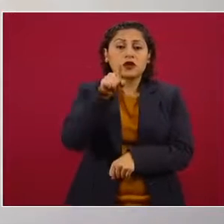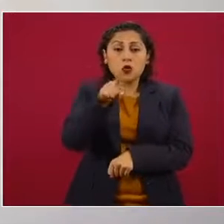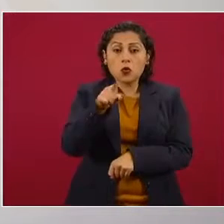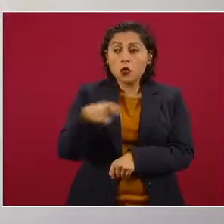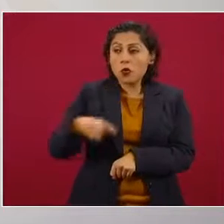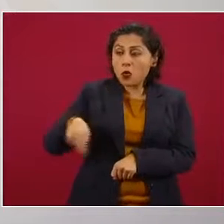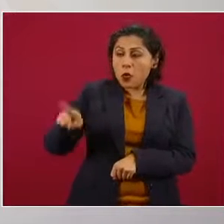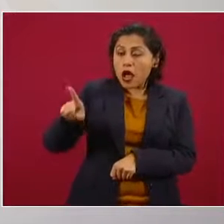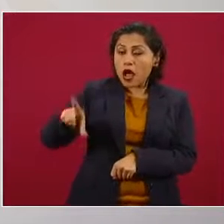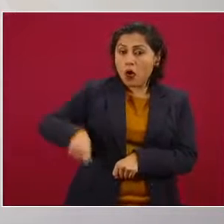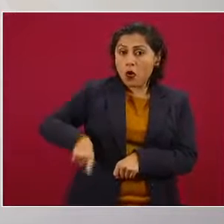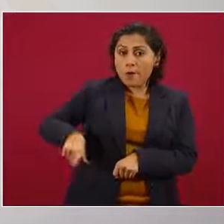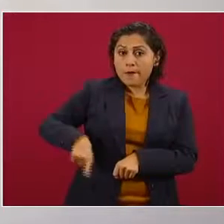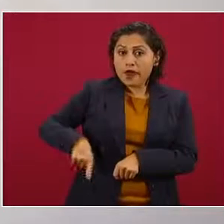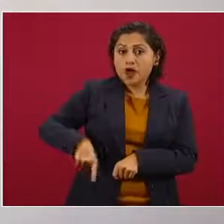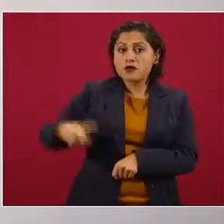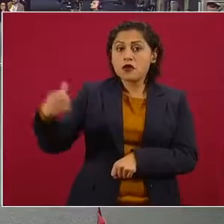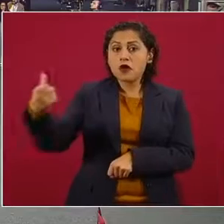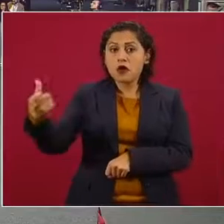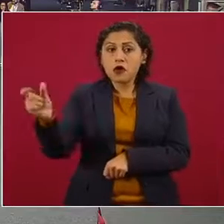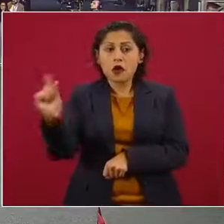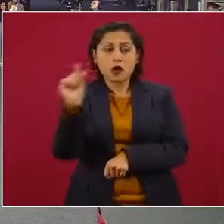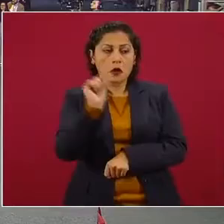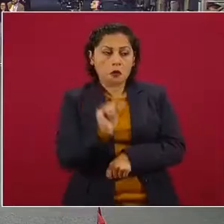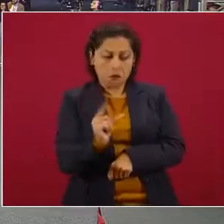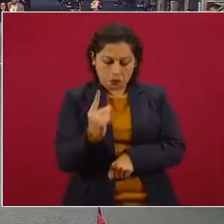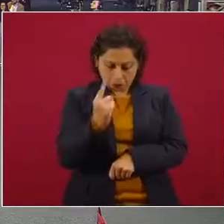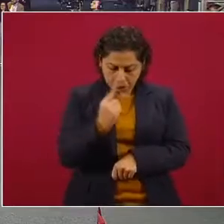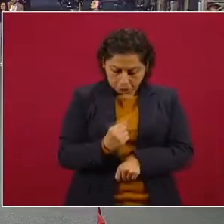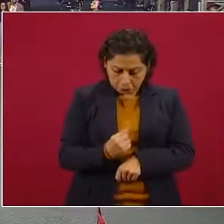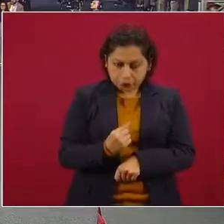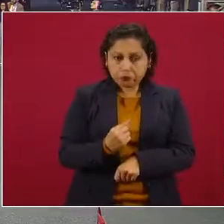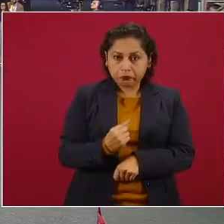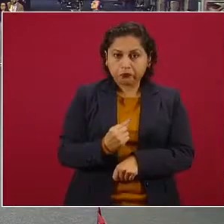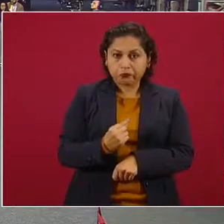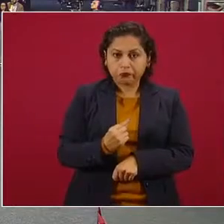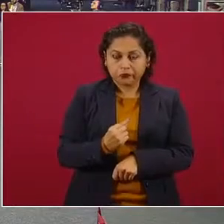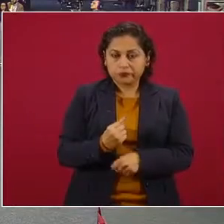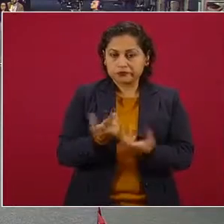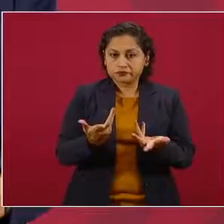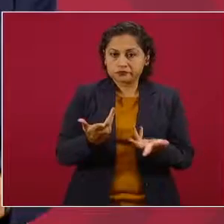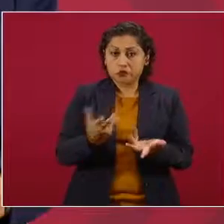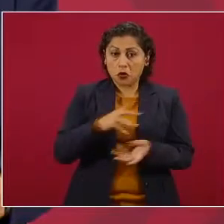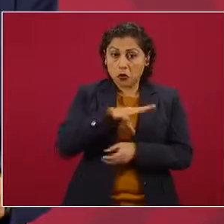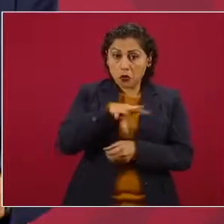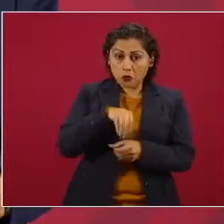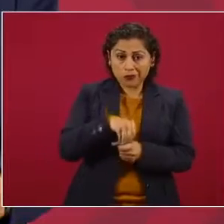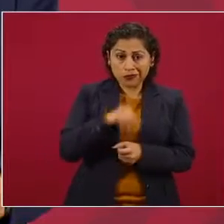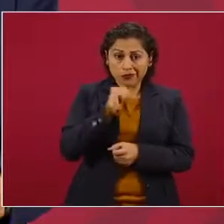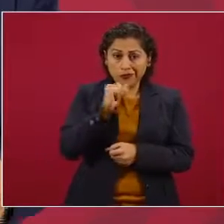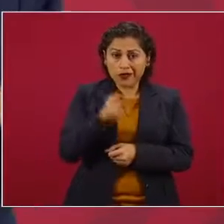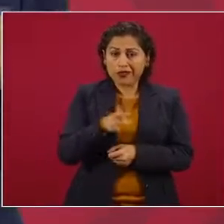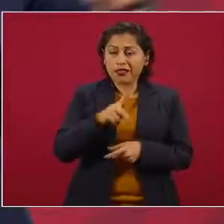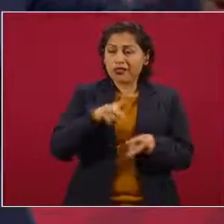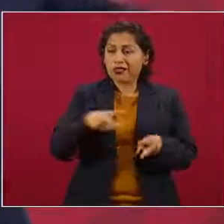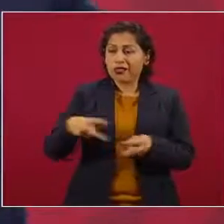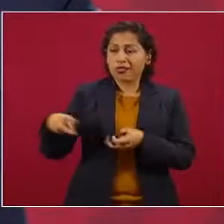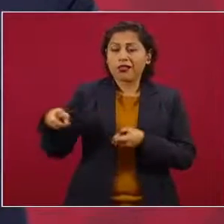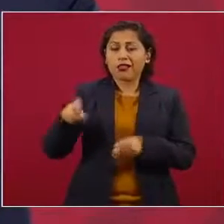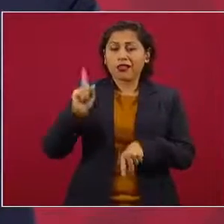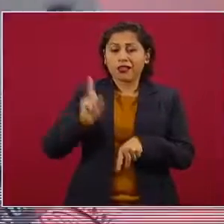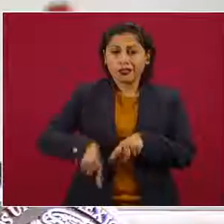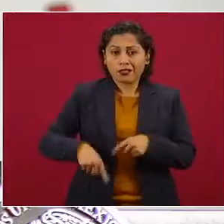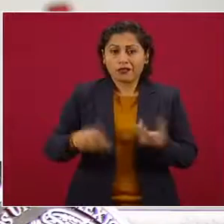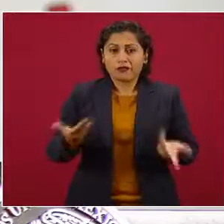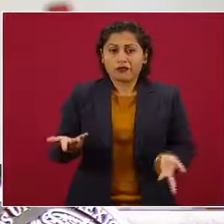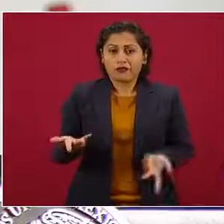o no va a llegar completo, va a llegar con moche, con piquete de ojo. Y lo estamos